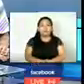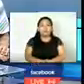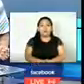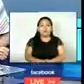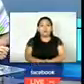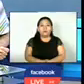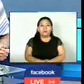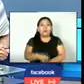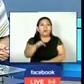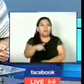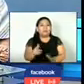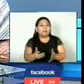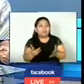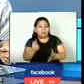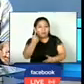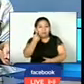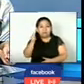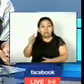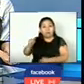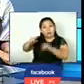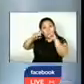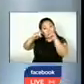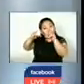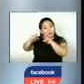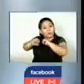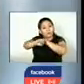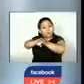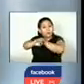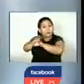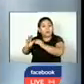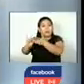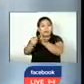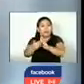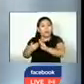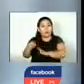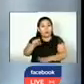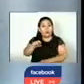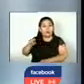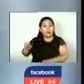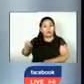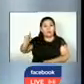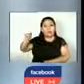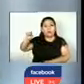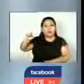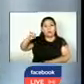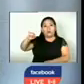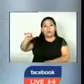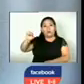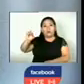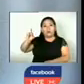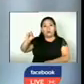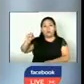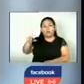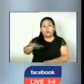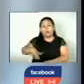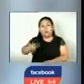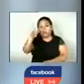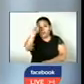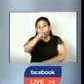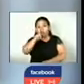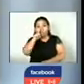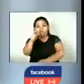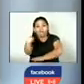y a continuación les mostraremos imágenes difundidas por los habitantes de la comunidad La Tejera del municipio de Colón en La